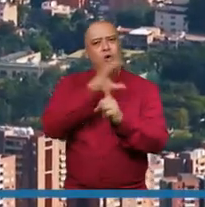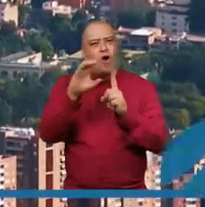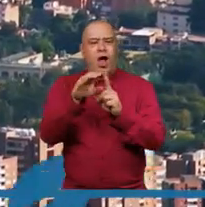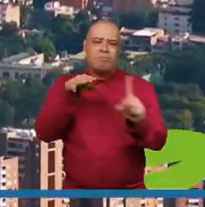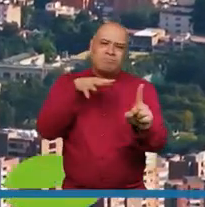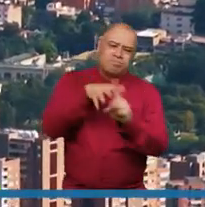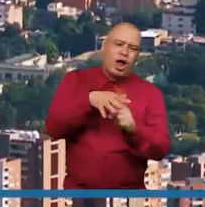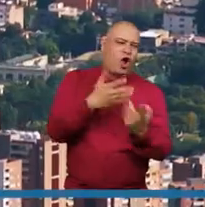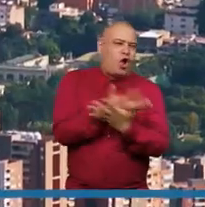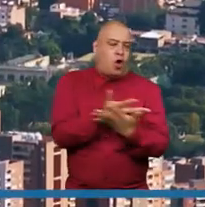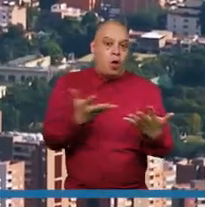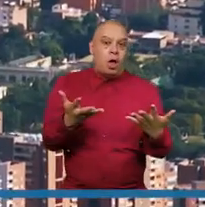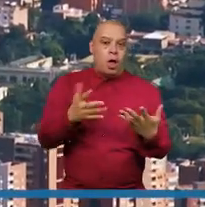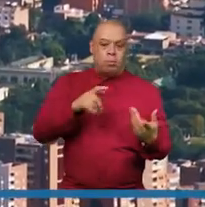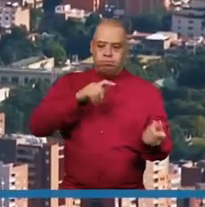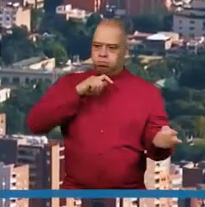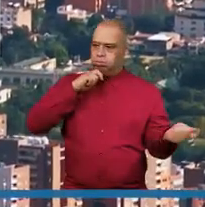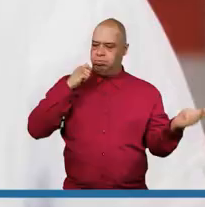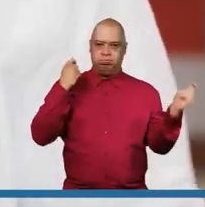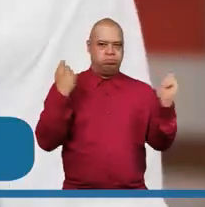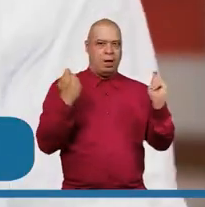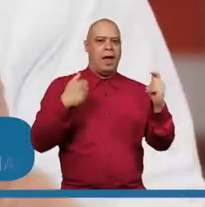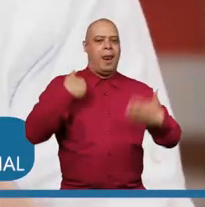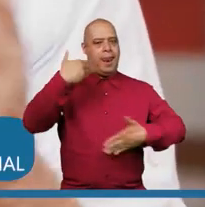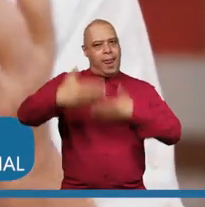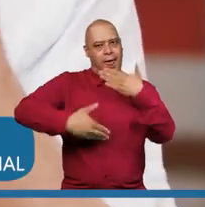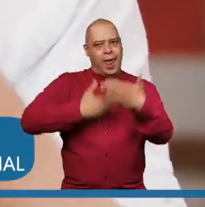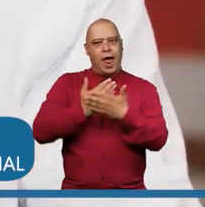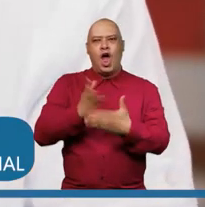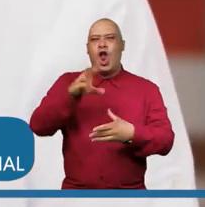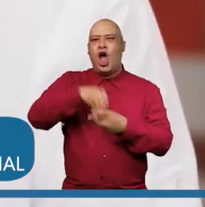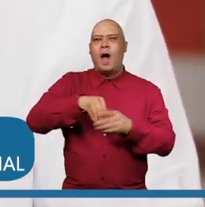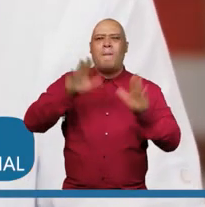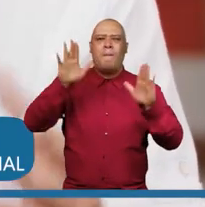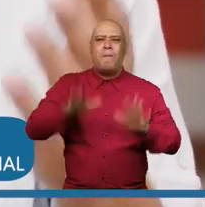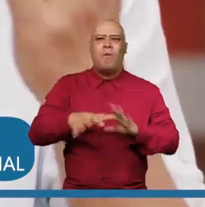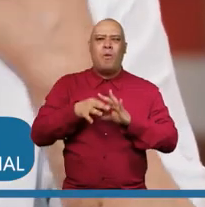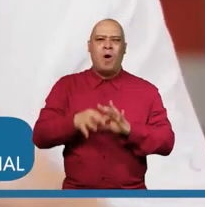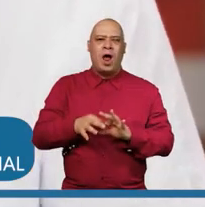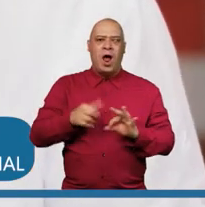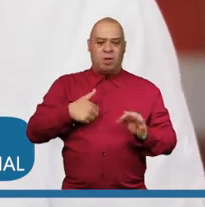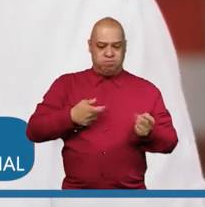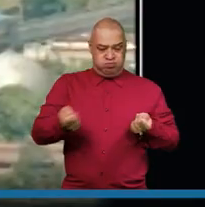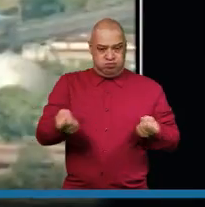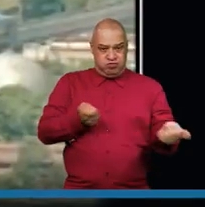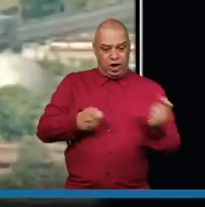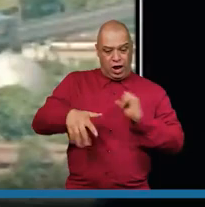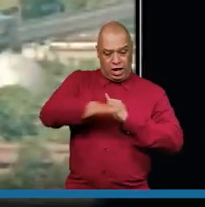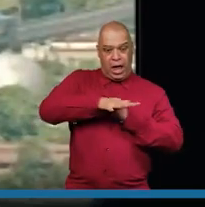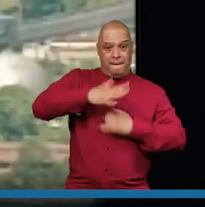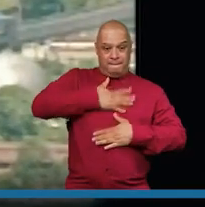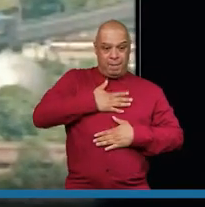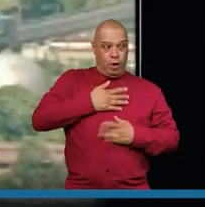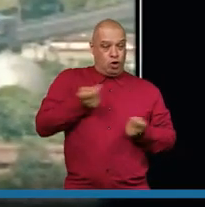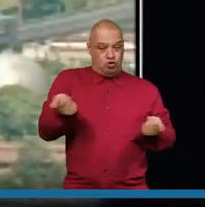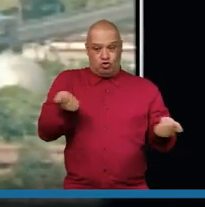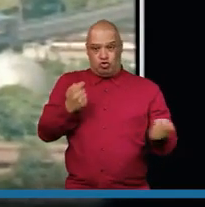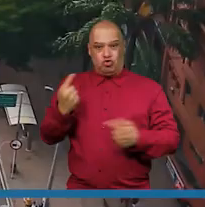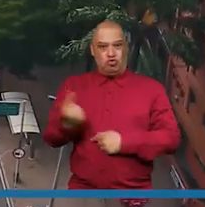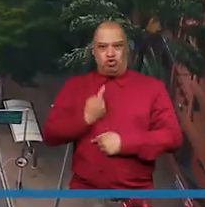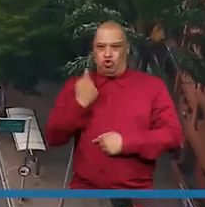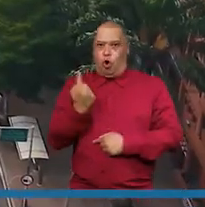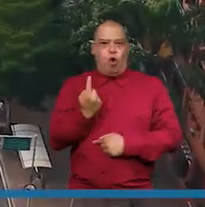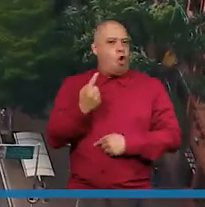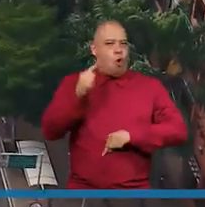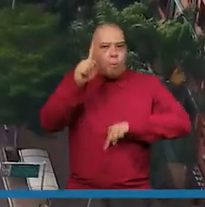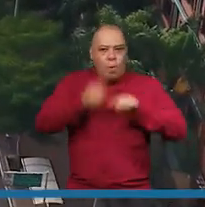culturales, etcétera, que transgreden esos límites y no se pueden tratar desde las autarquías y las autonomías municipalistas, y por eso tiene